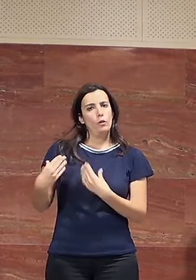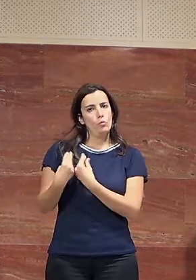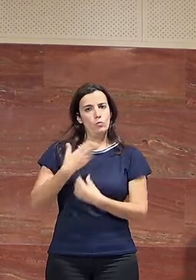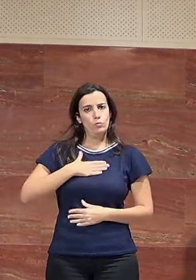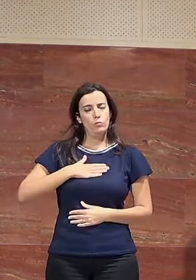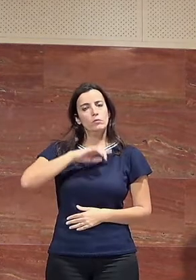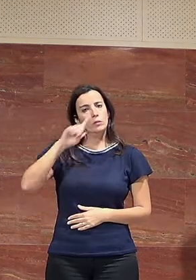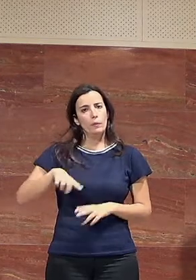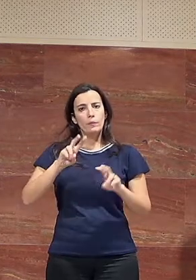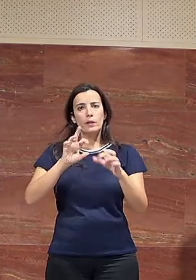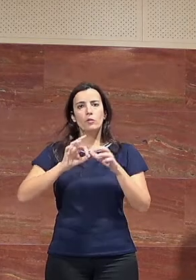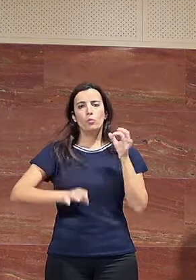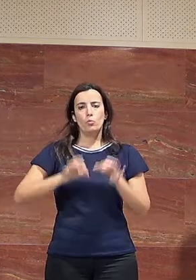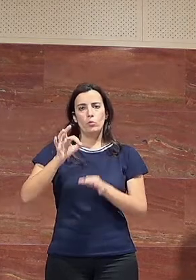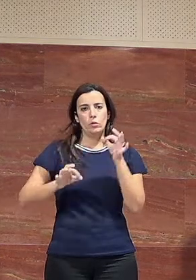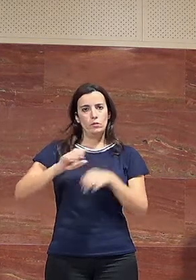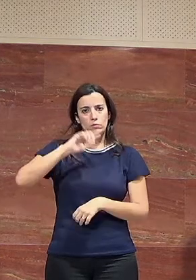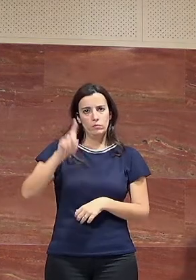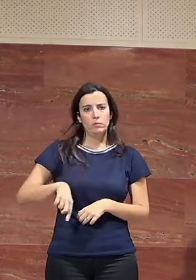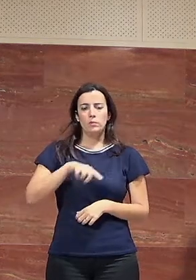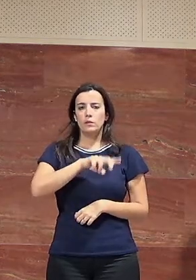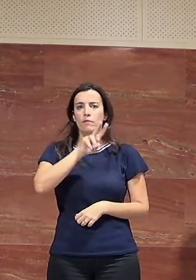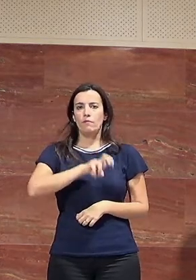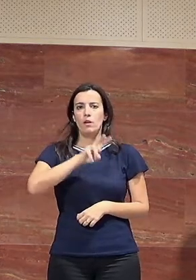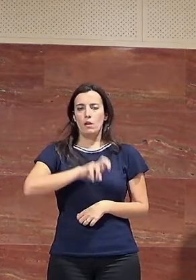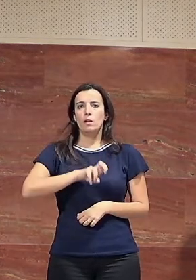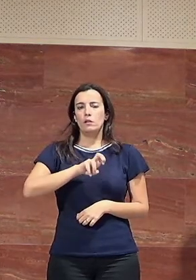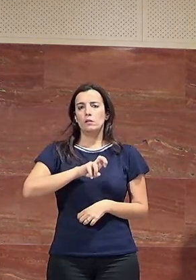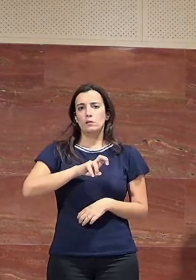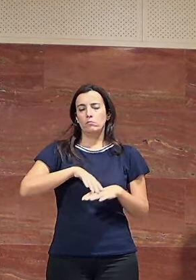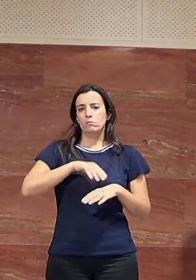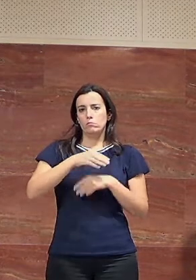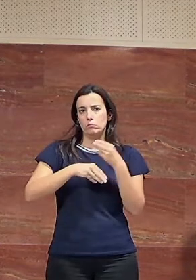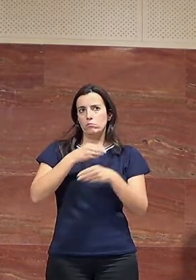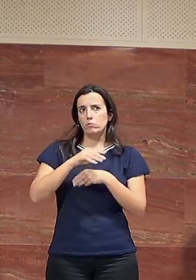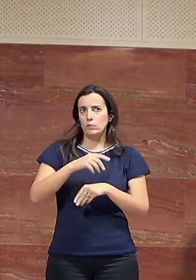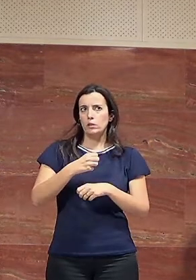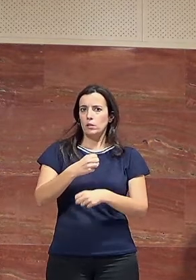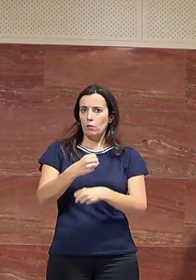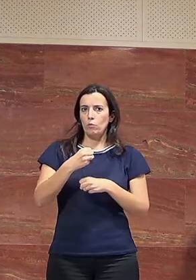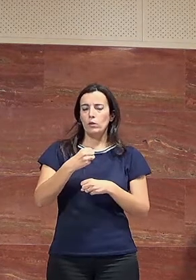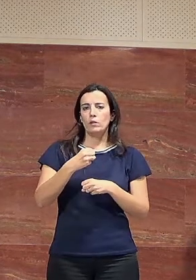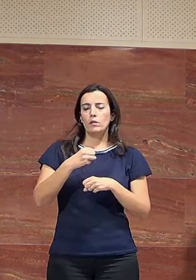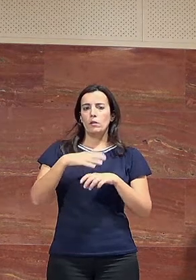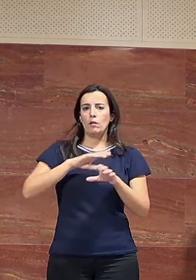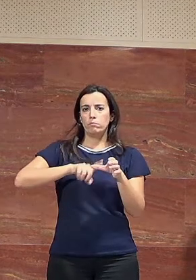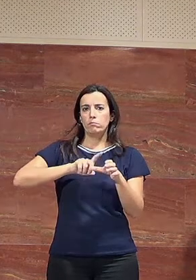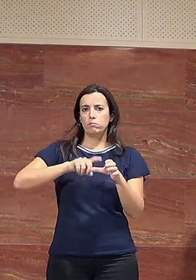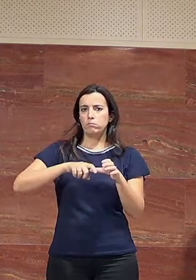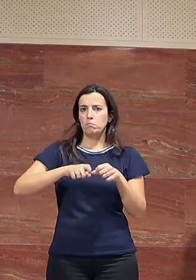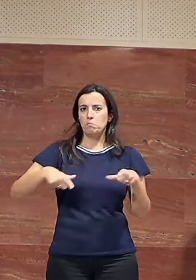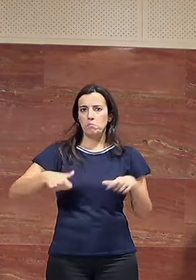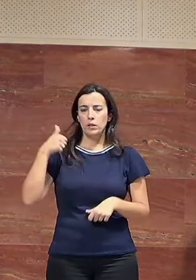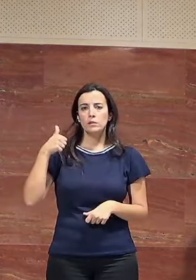marco jurídico sirve, que son las cooperativas de cesión de uso, refuerza enormemente el sentido participativo, y